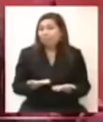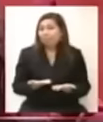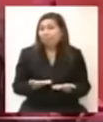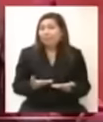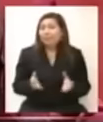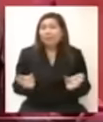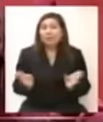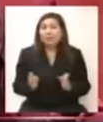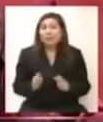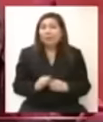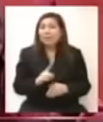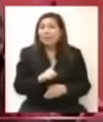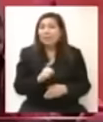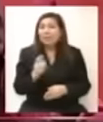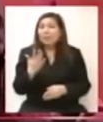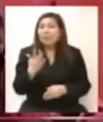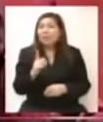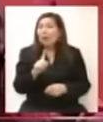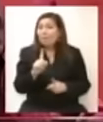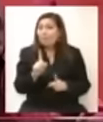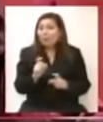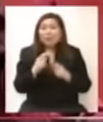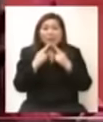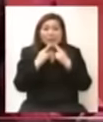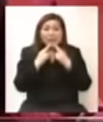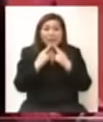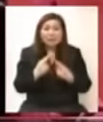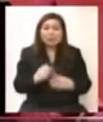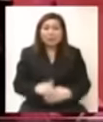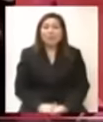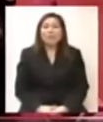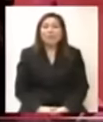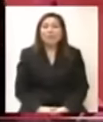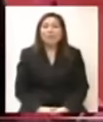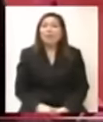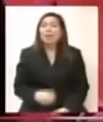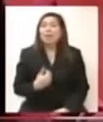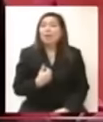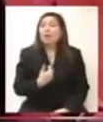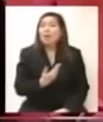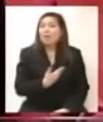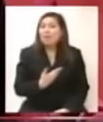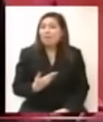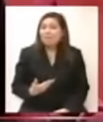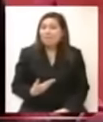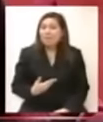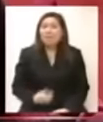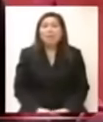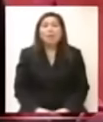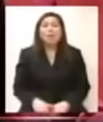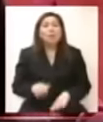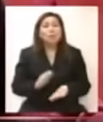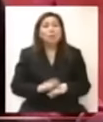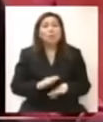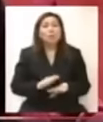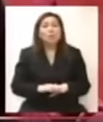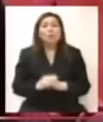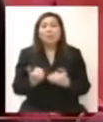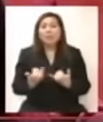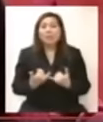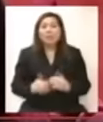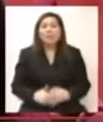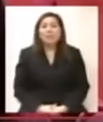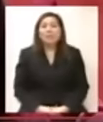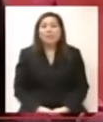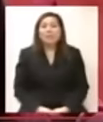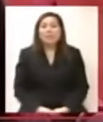las 105 preguntas y respuestas que el gobierno sobre este particular